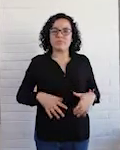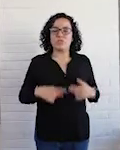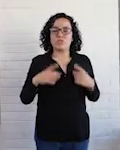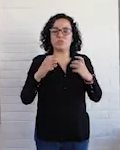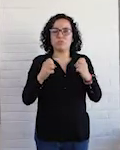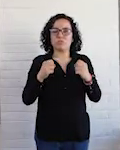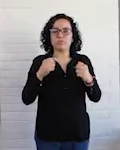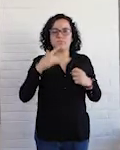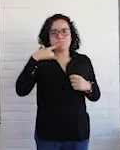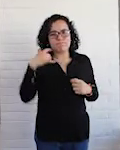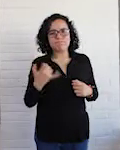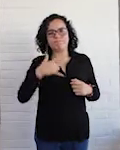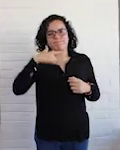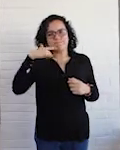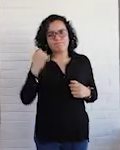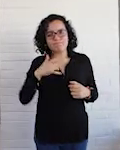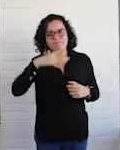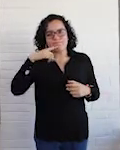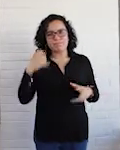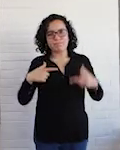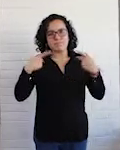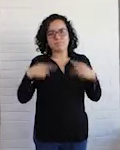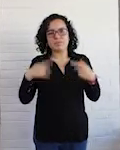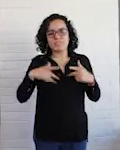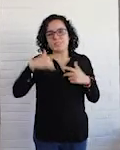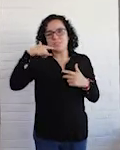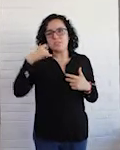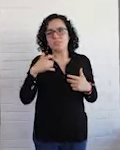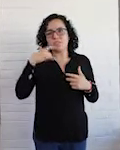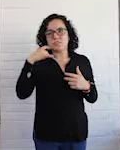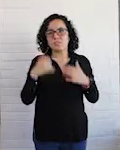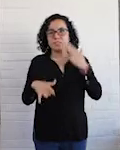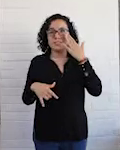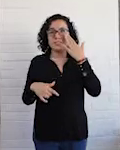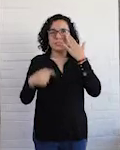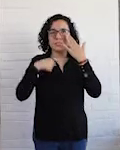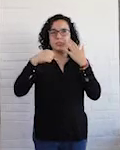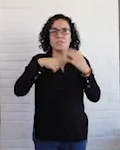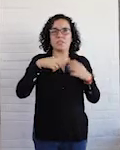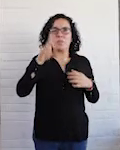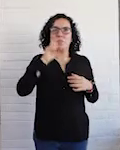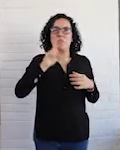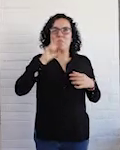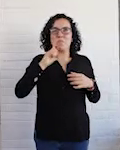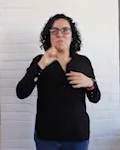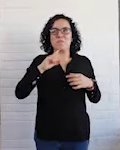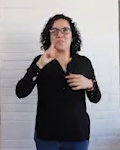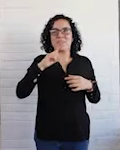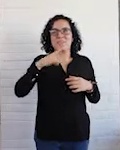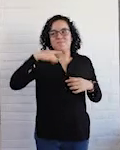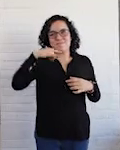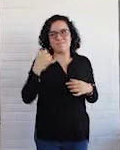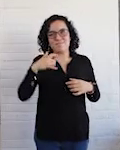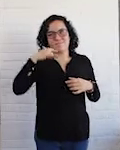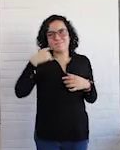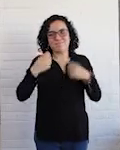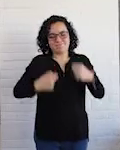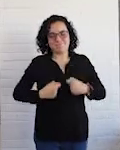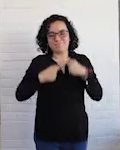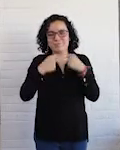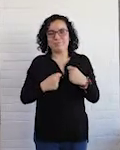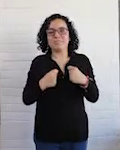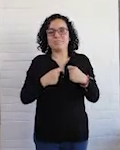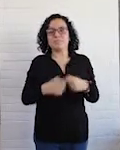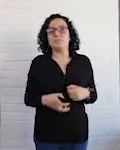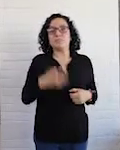mujeres luchonas que van tratando de encontrar, ¿no se dicen así a ellas mismas, las luchonas? Ese es el corazón